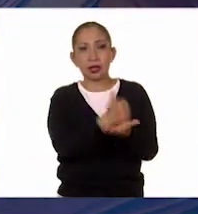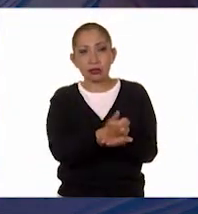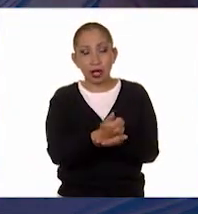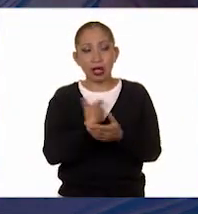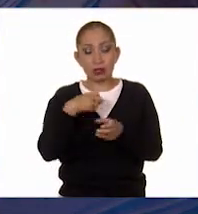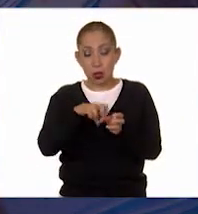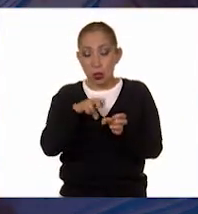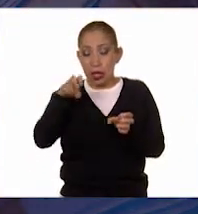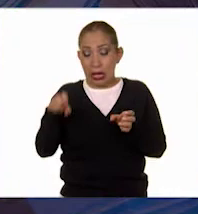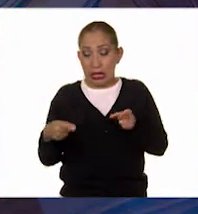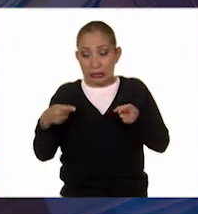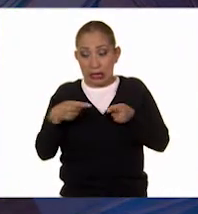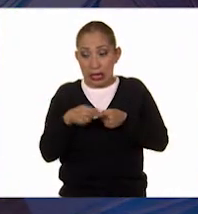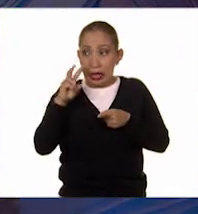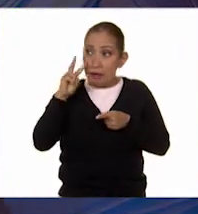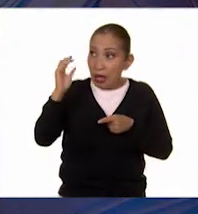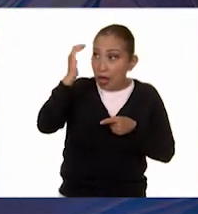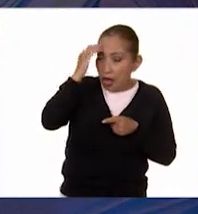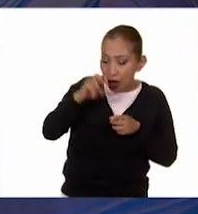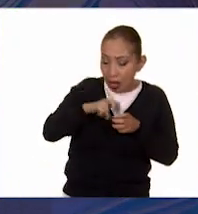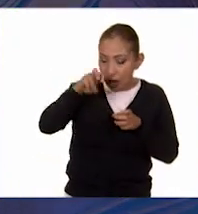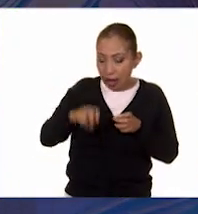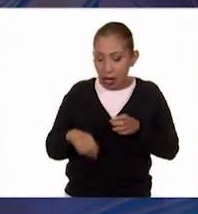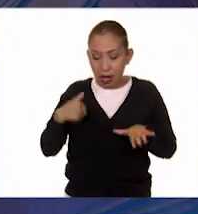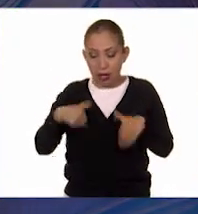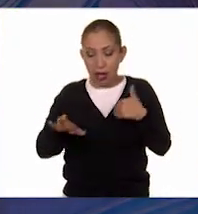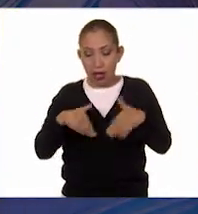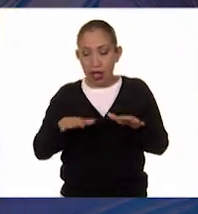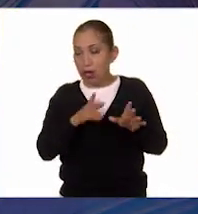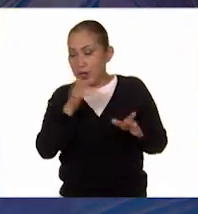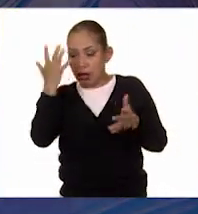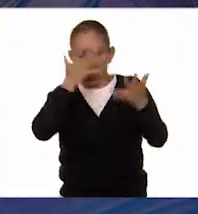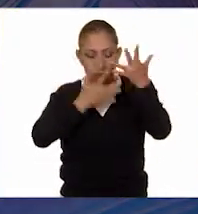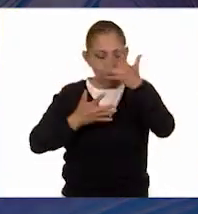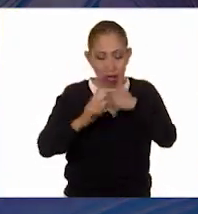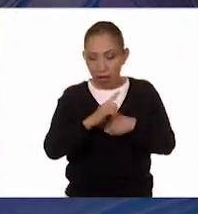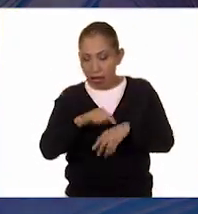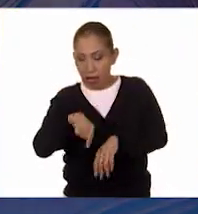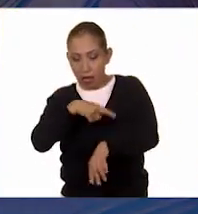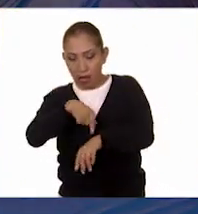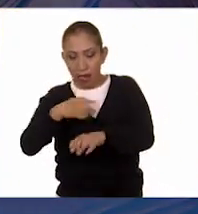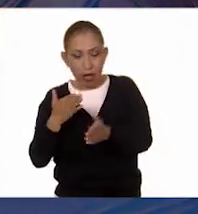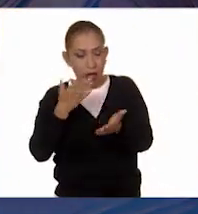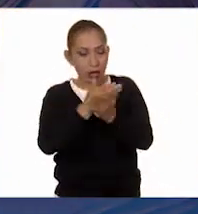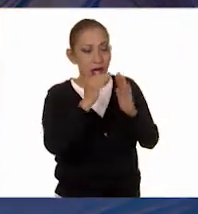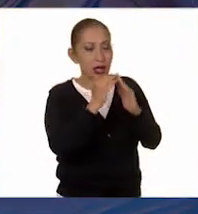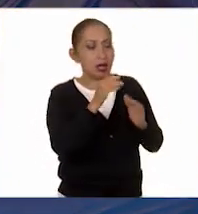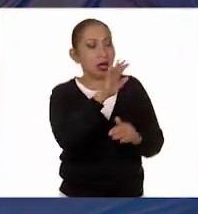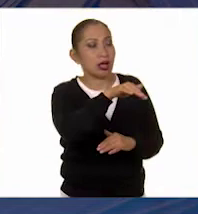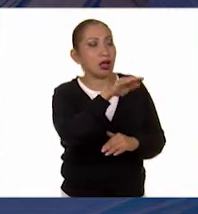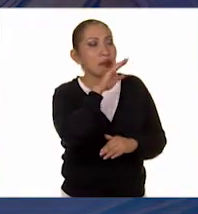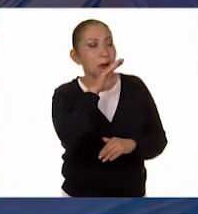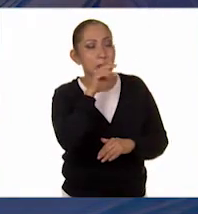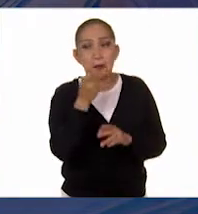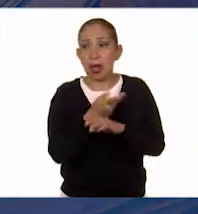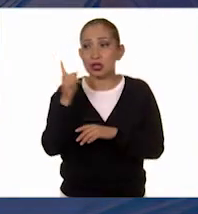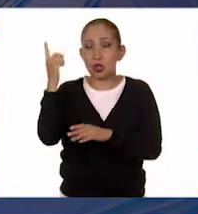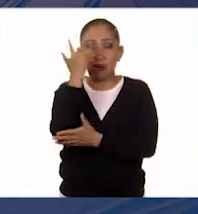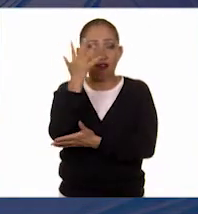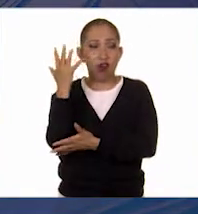Bajaste en la primera esquina que te pareció conocida. Caminaste sin rumbo algunas horas y al volver a casa le dijiste a tu madre lo que ocurrió en el